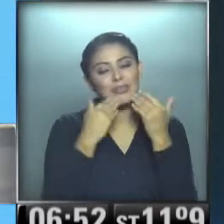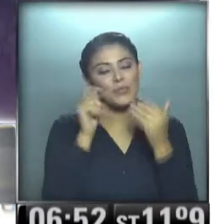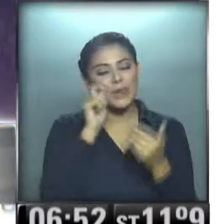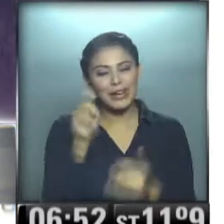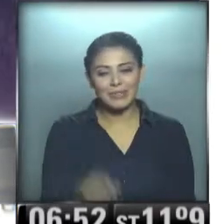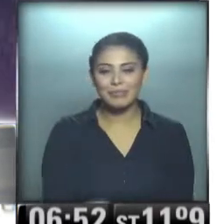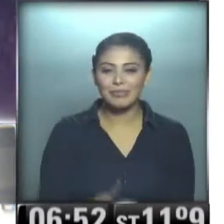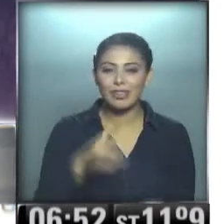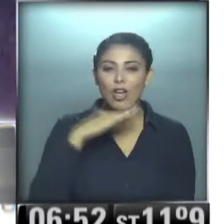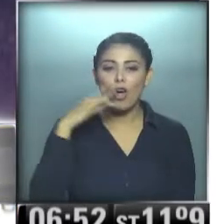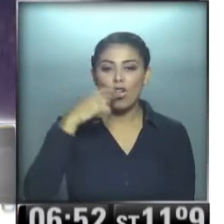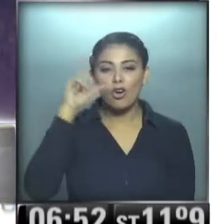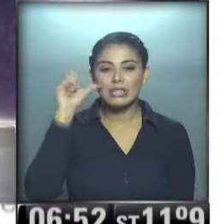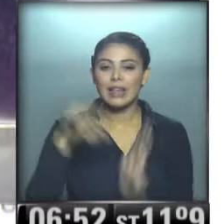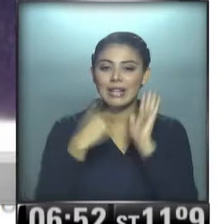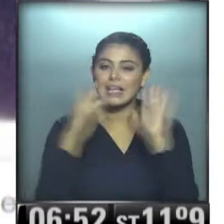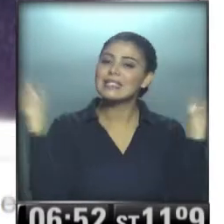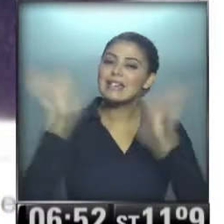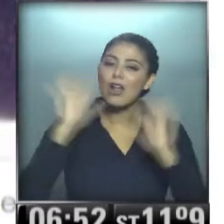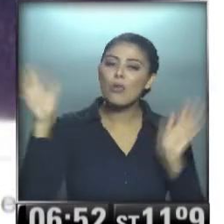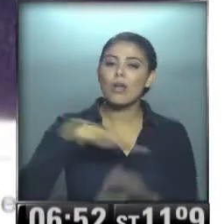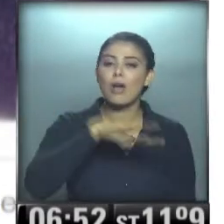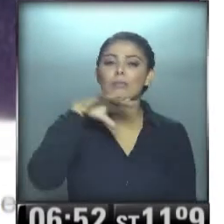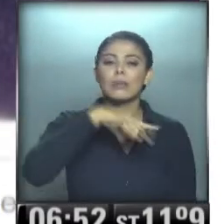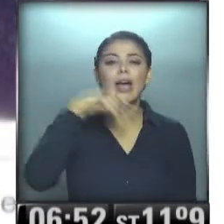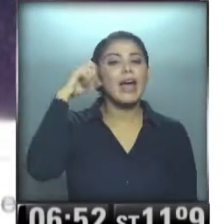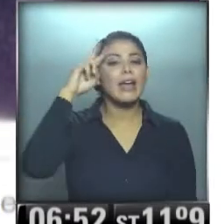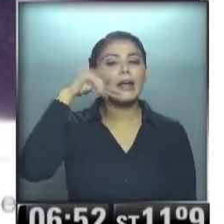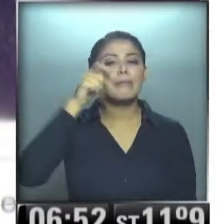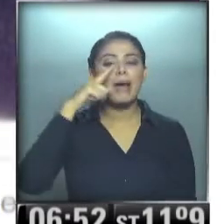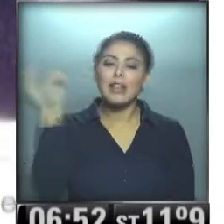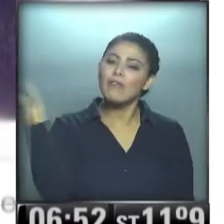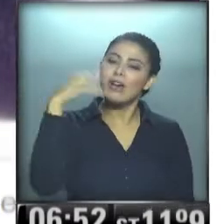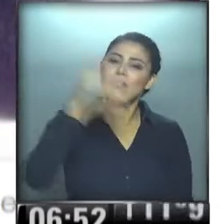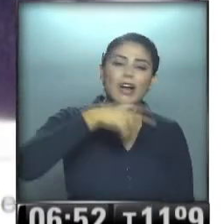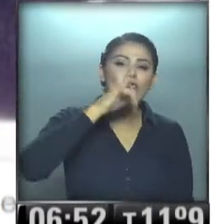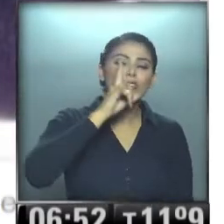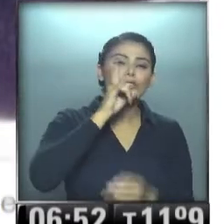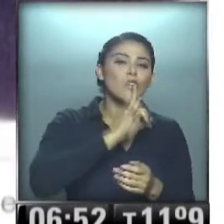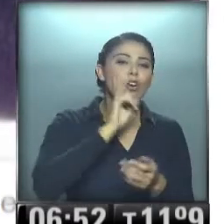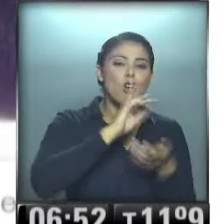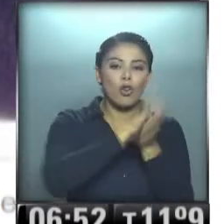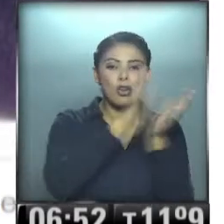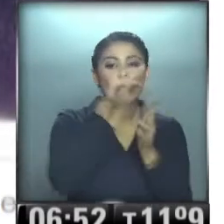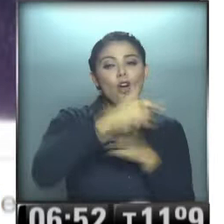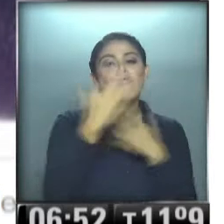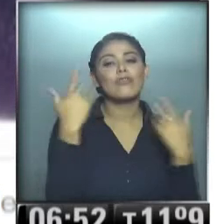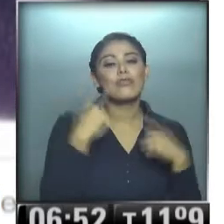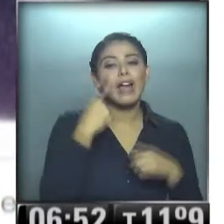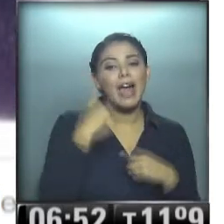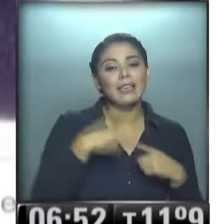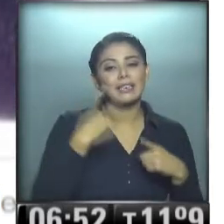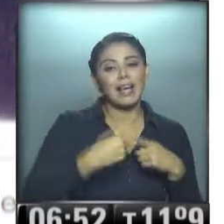Mar. José Fabián Agüero, te saludamos desde Germania. Vengan a tomar el chocolate al cuartel. Hoy festejamos el Día de Bombero Voluntario. Ah. Allí está la